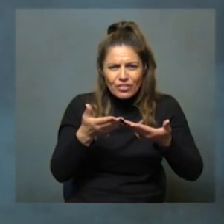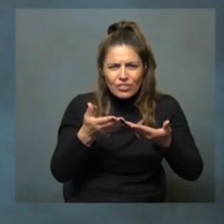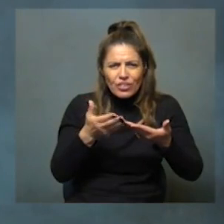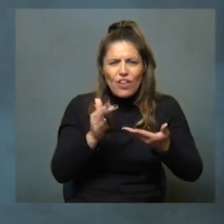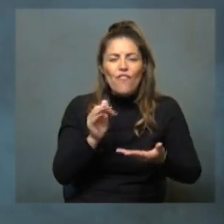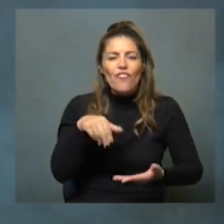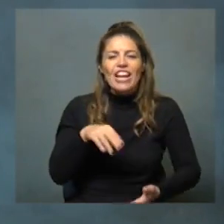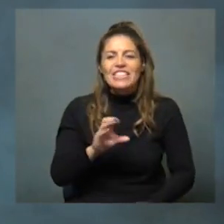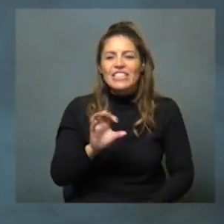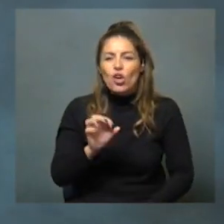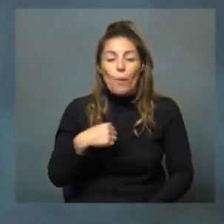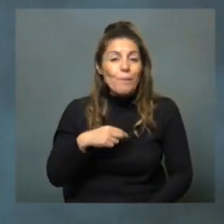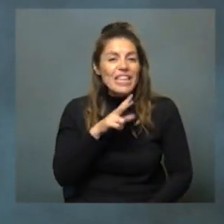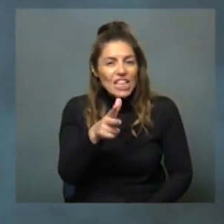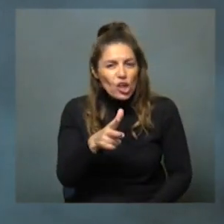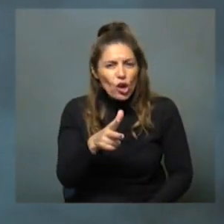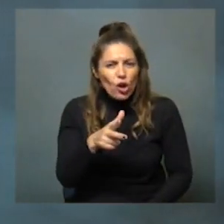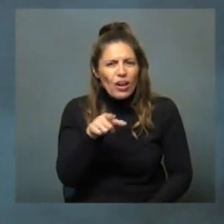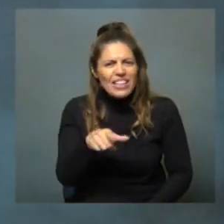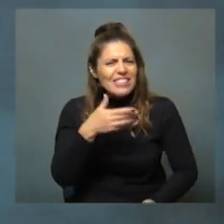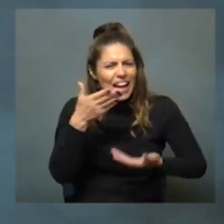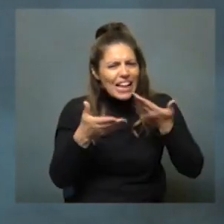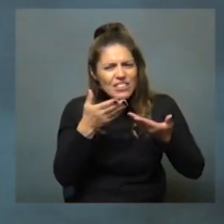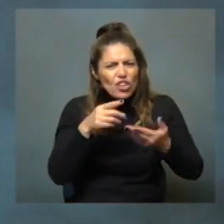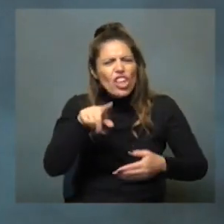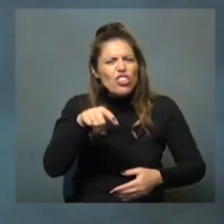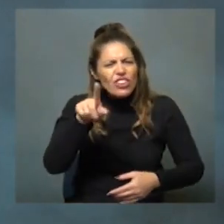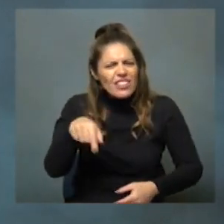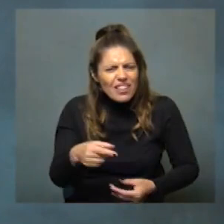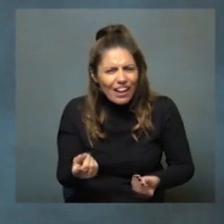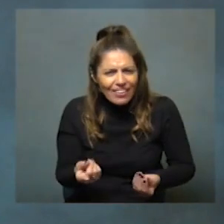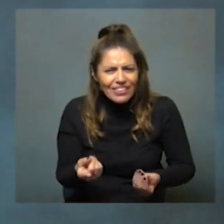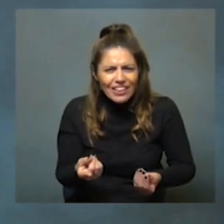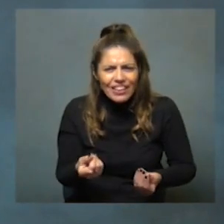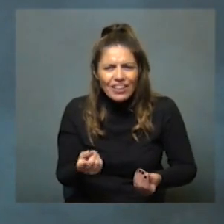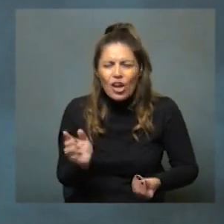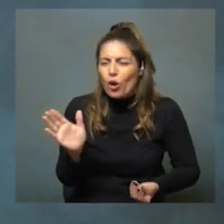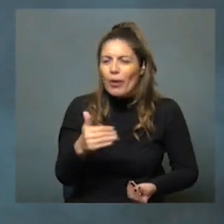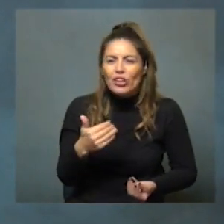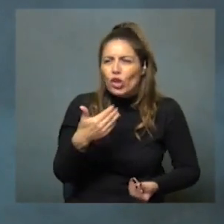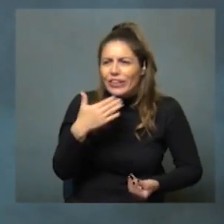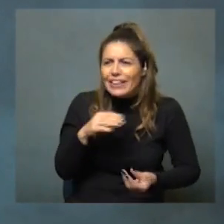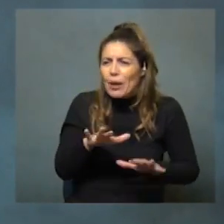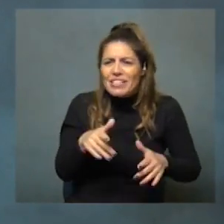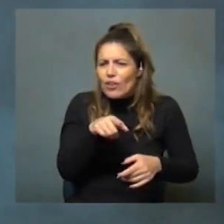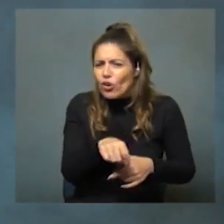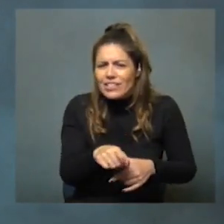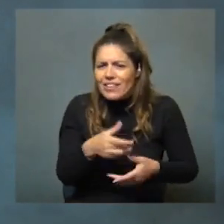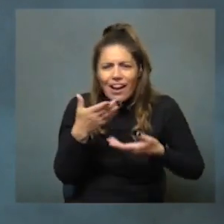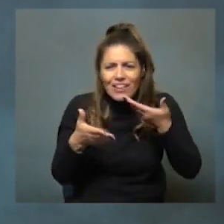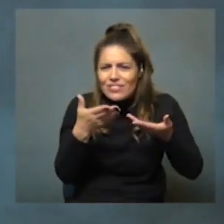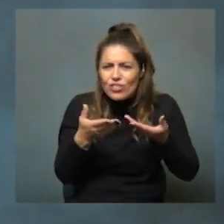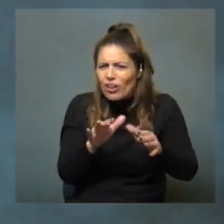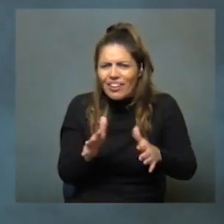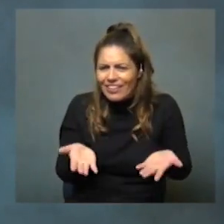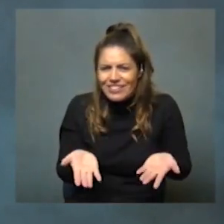Francisco mismo, mi hijo, me dijo, che, esa canción, Cimarrón, ¿de dónde haces? Sí, era como que todo el mundo se entendía que pasaba algo con esa canción, ¿viste?